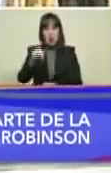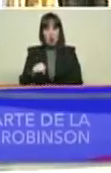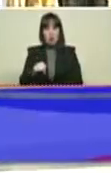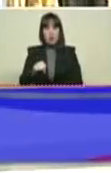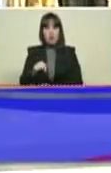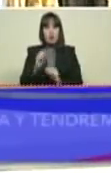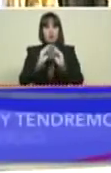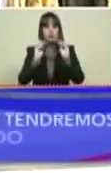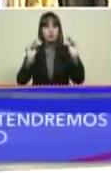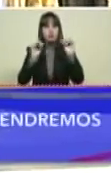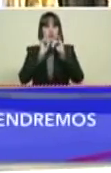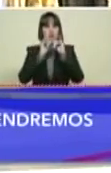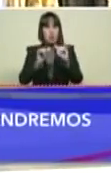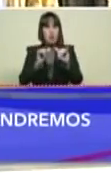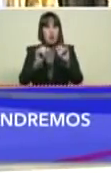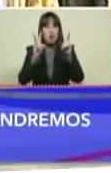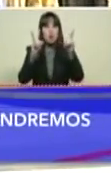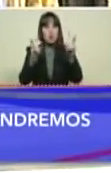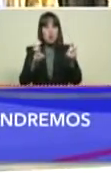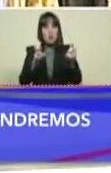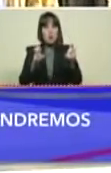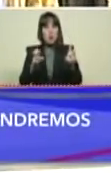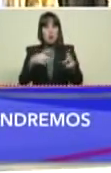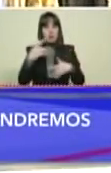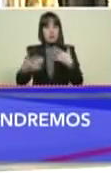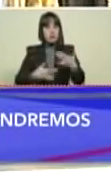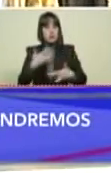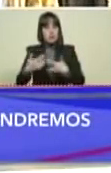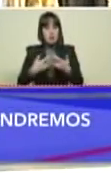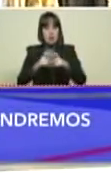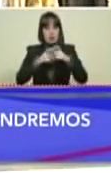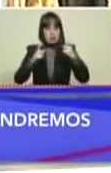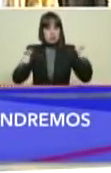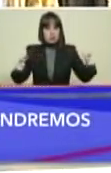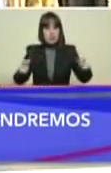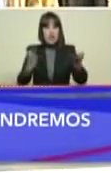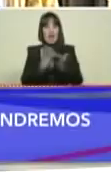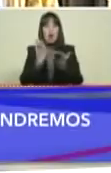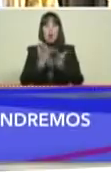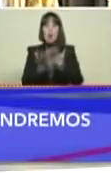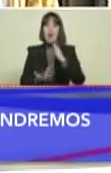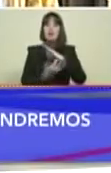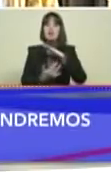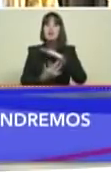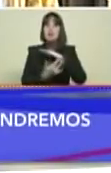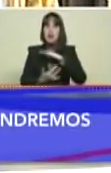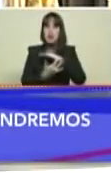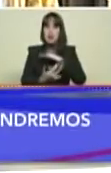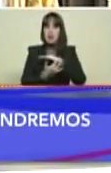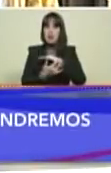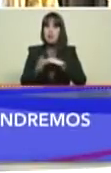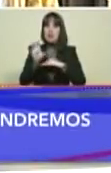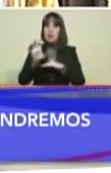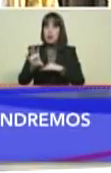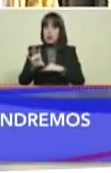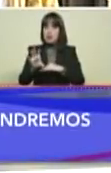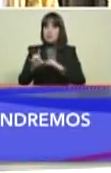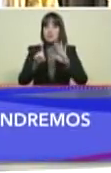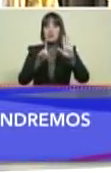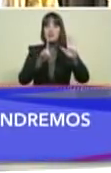la reactivación y expansión de las escuelas técnicas del país en